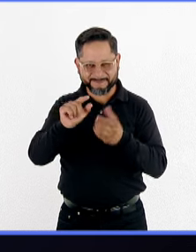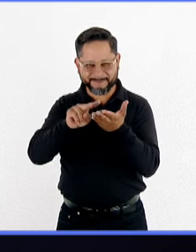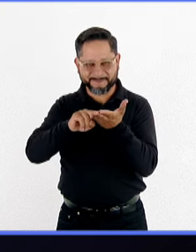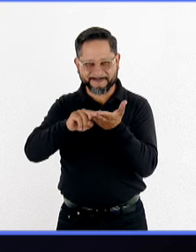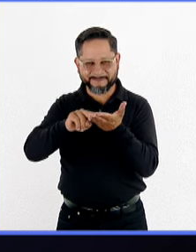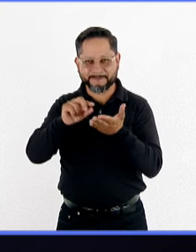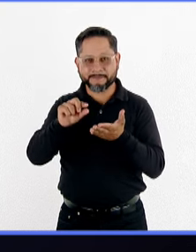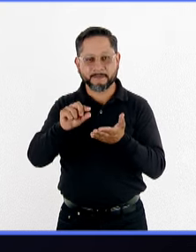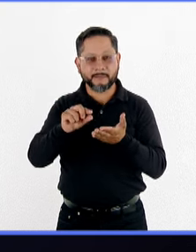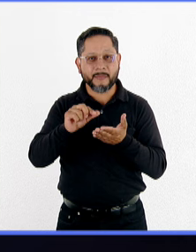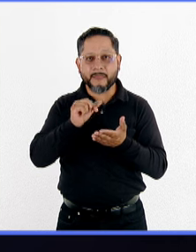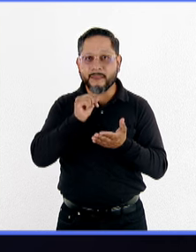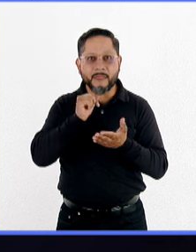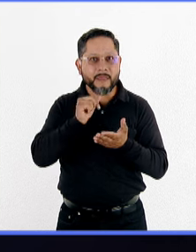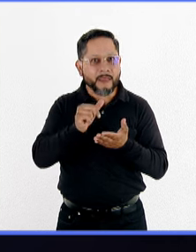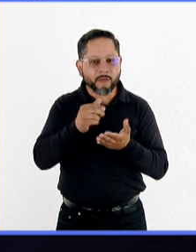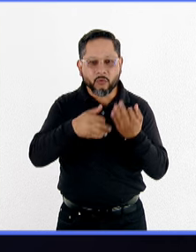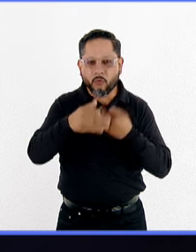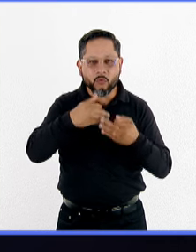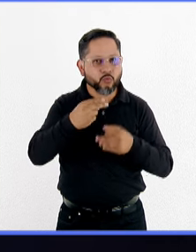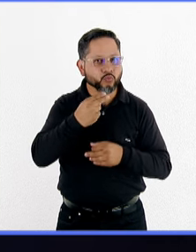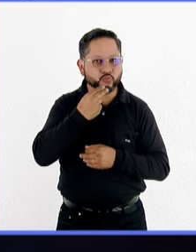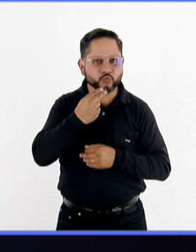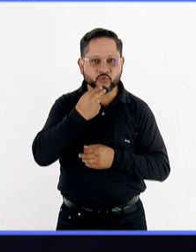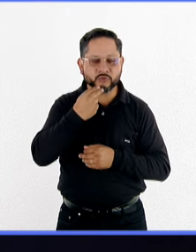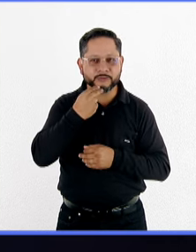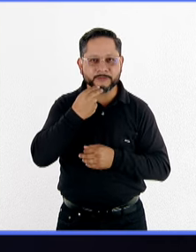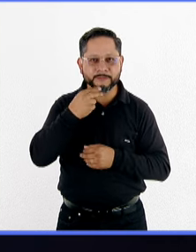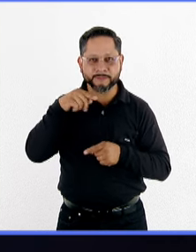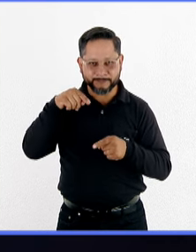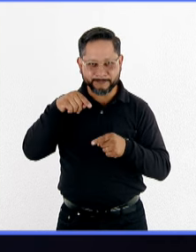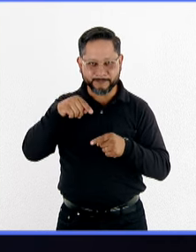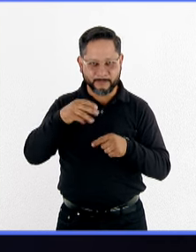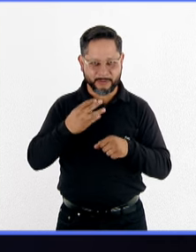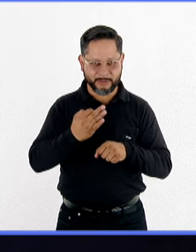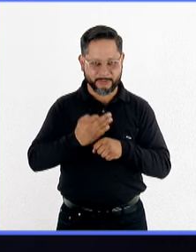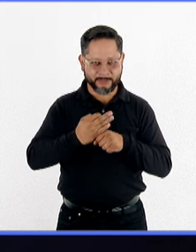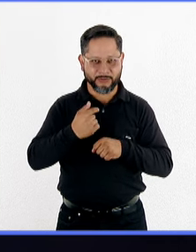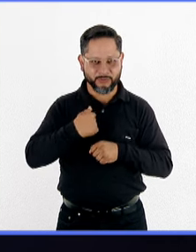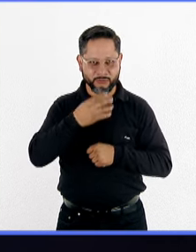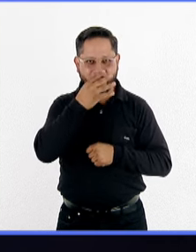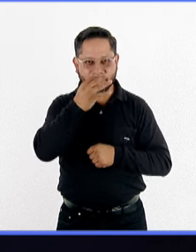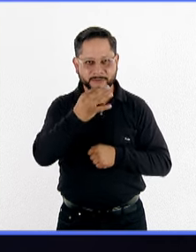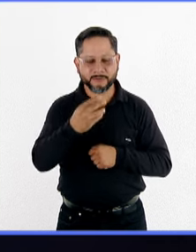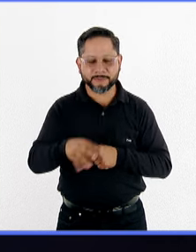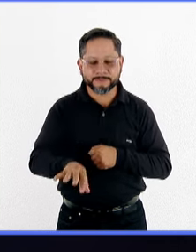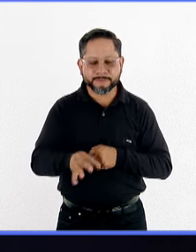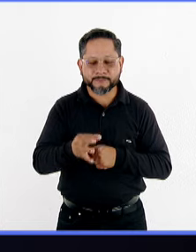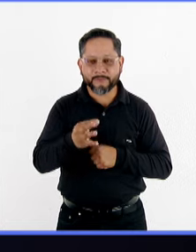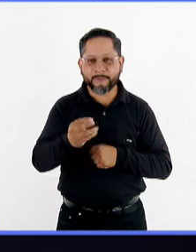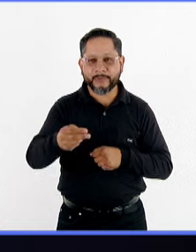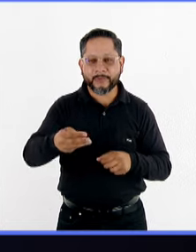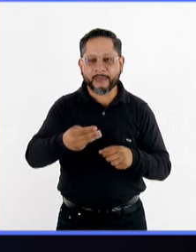Aquí no hay que desperdiciar nada. Y ahora les cuento cómo está esto.